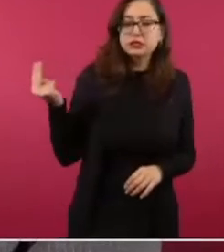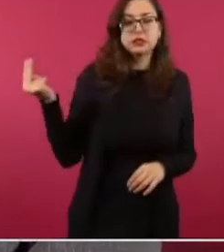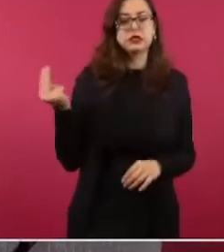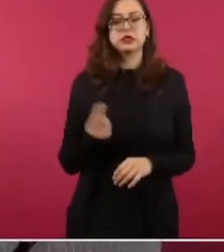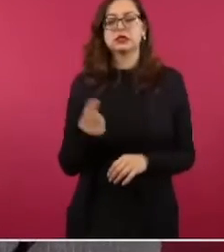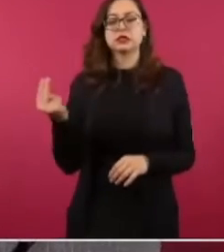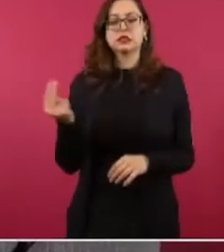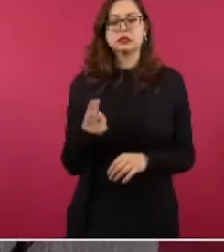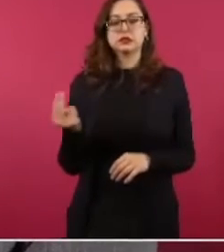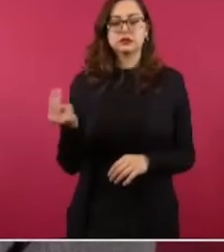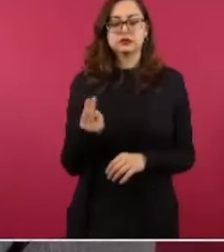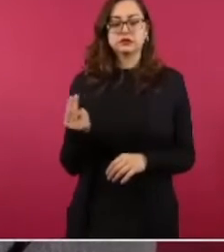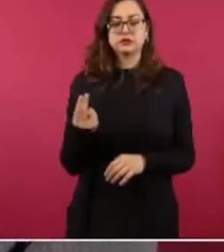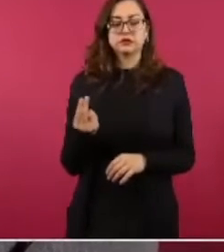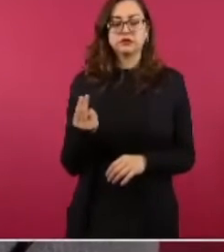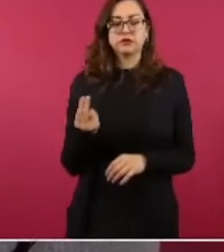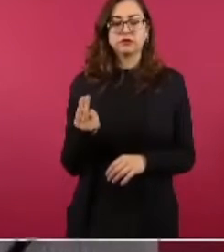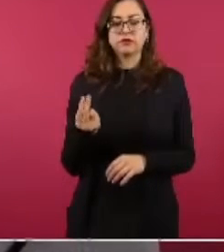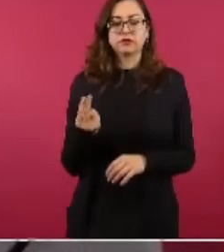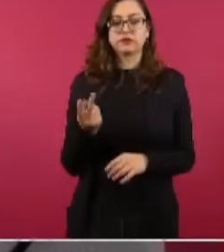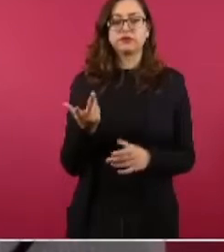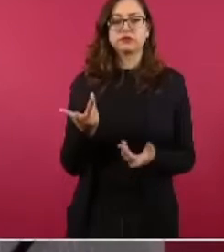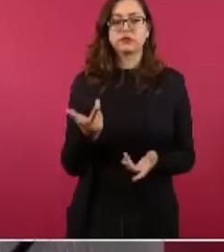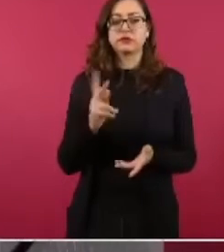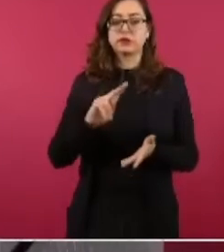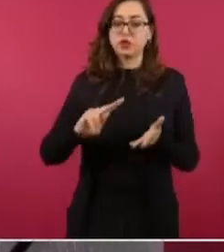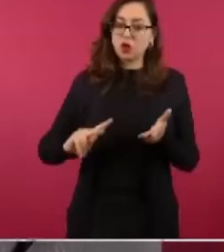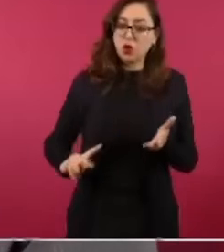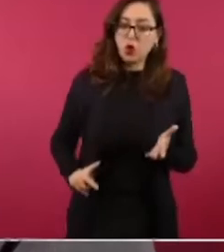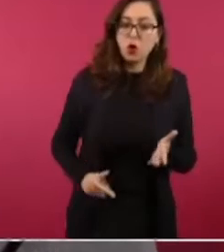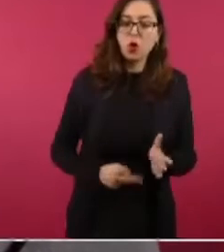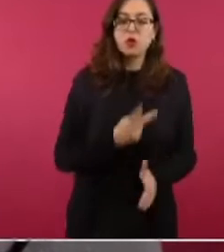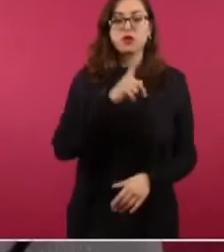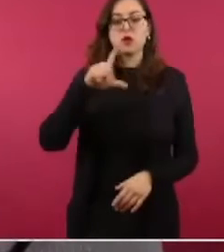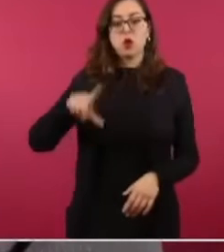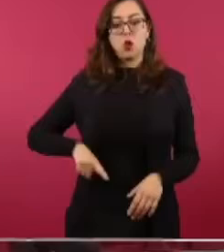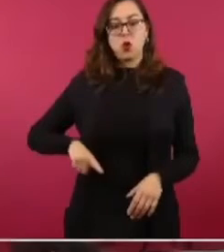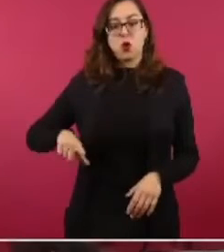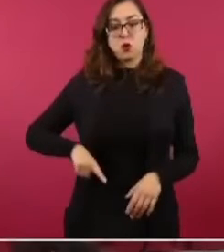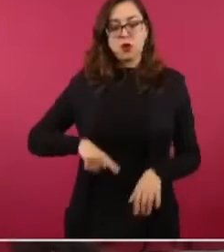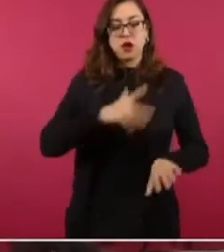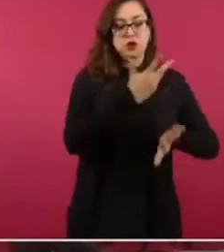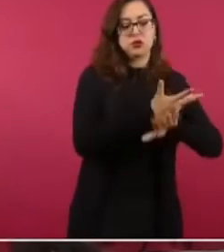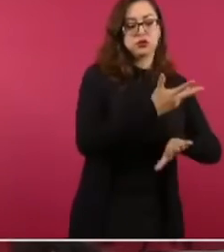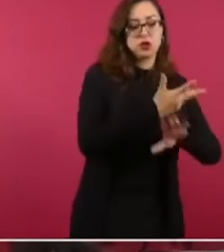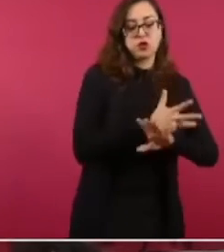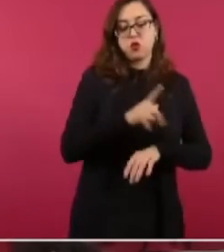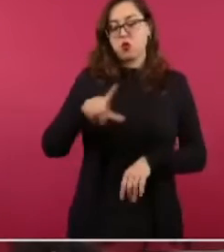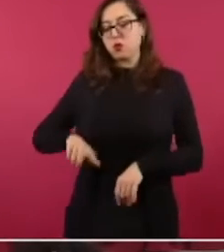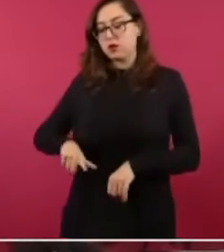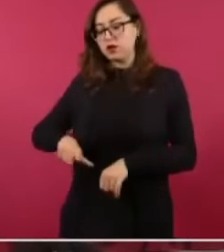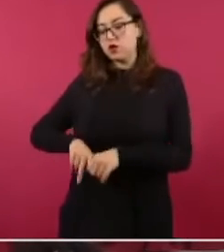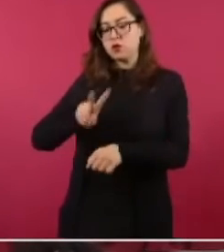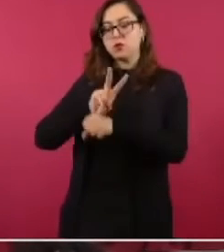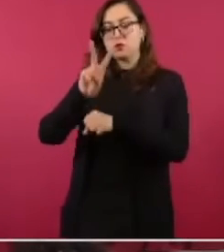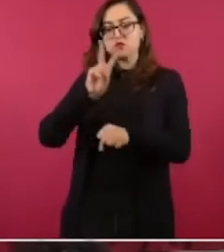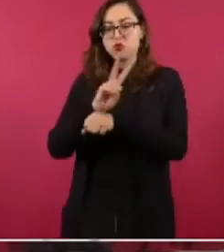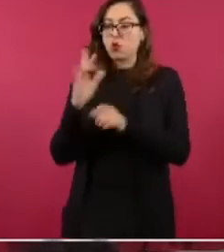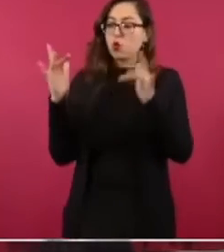que se restablezcan las relaciones entre el gobierno de Estados Unidos y el gobierno de Venezuela.